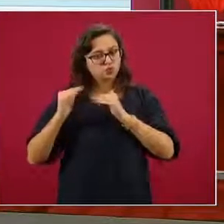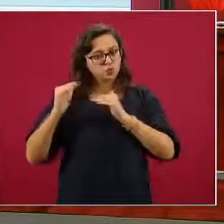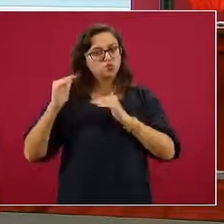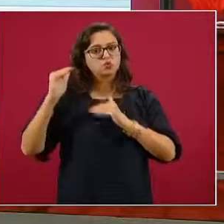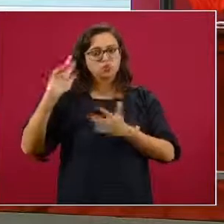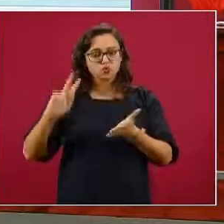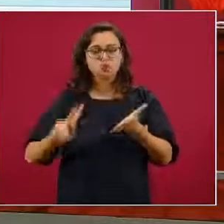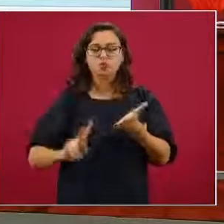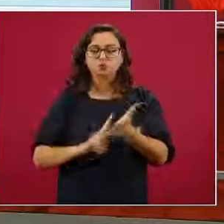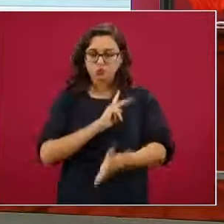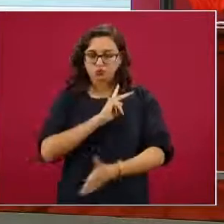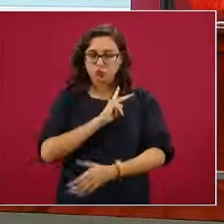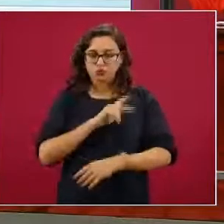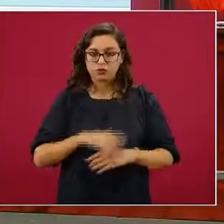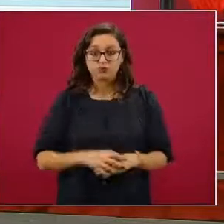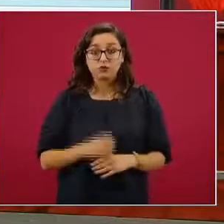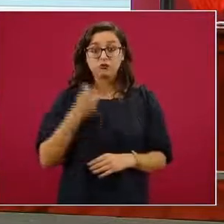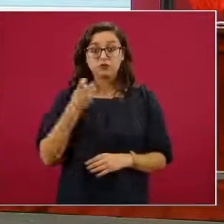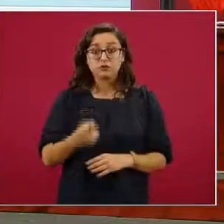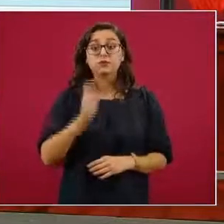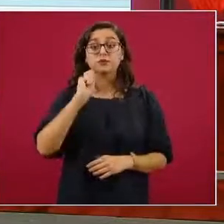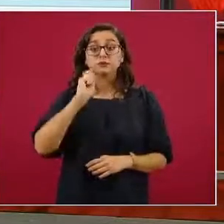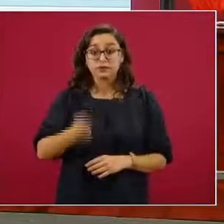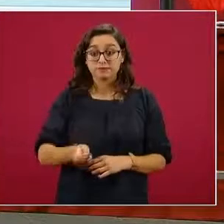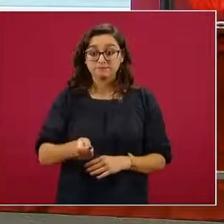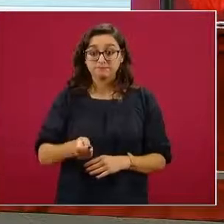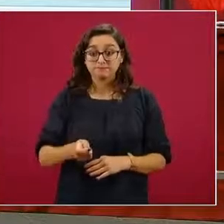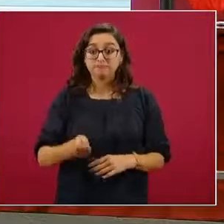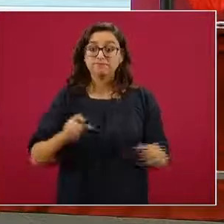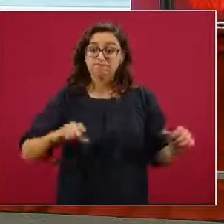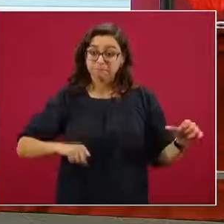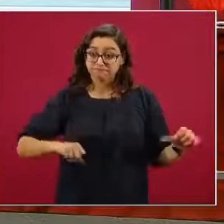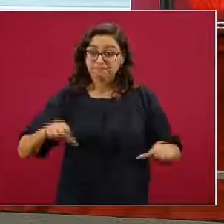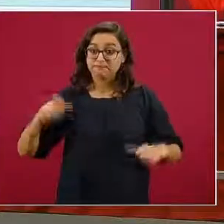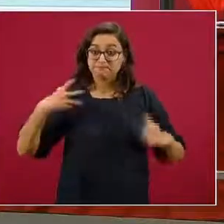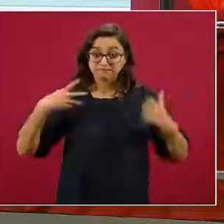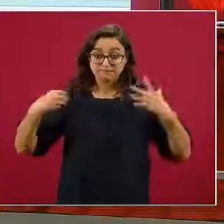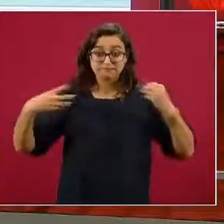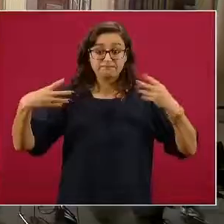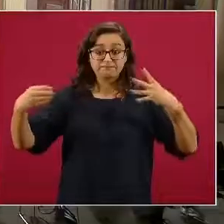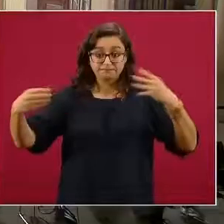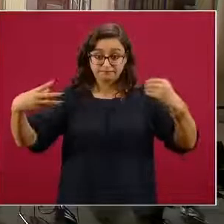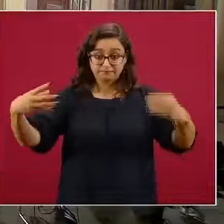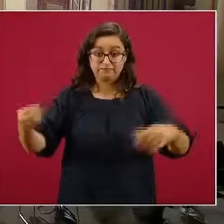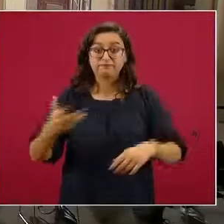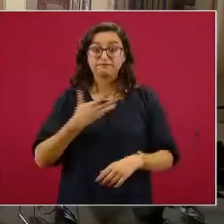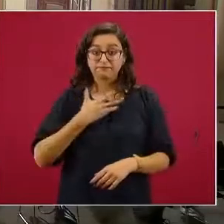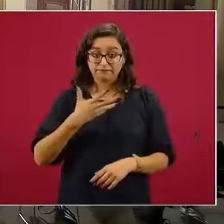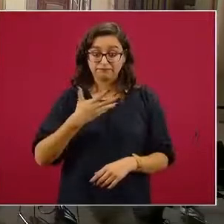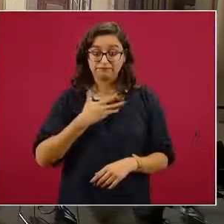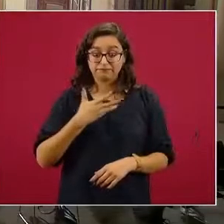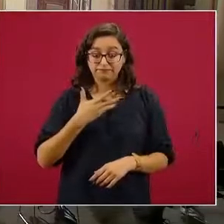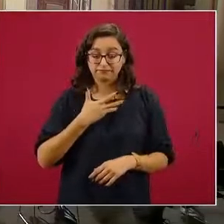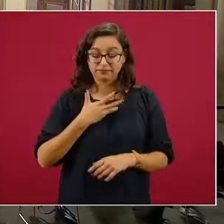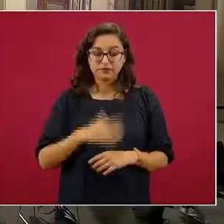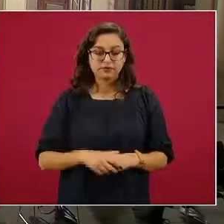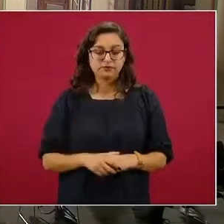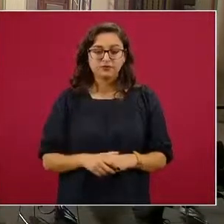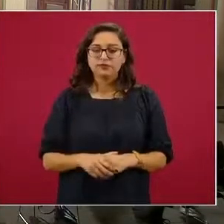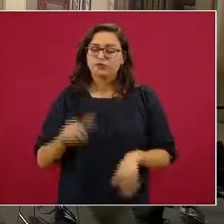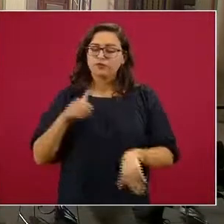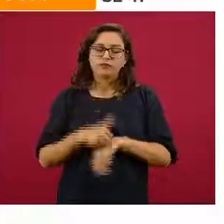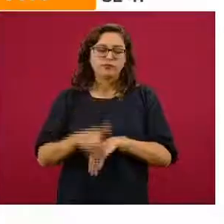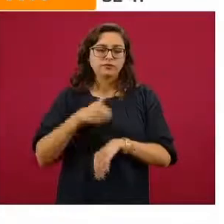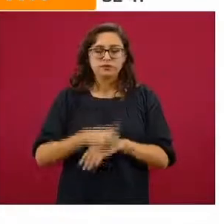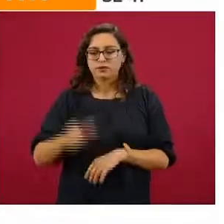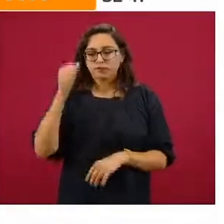porcentaje de positividad es un indicador de actividad epidémica. Los números están aquí, por supuesto, siempre a la